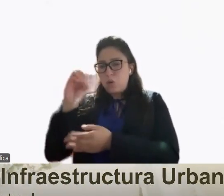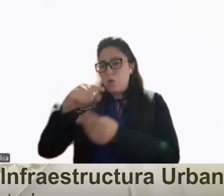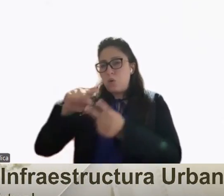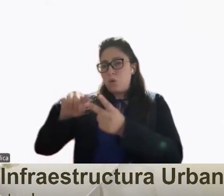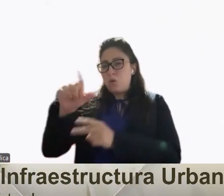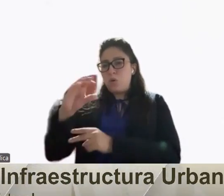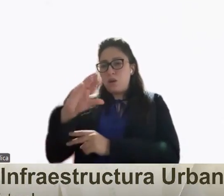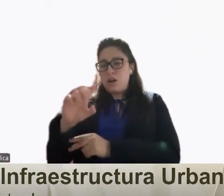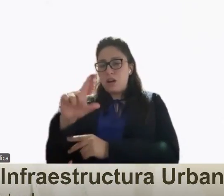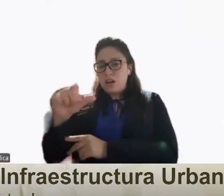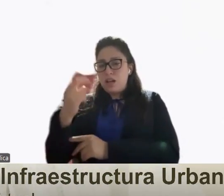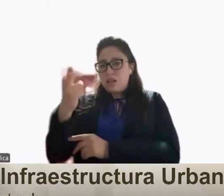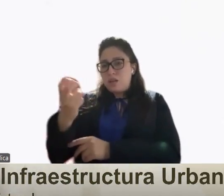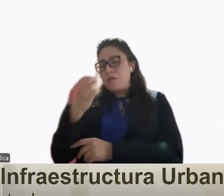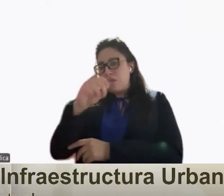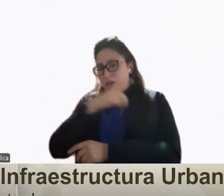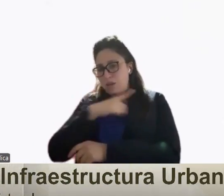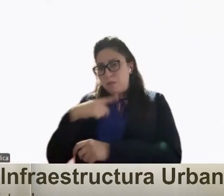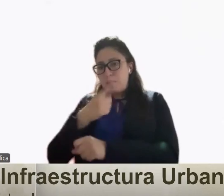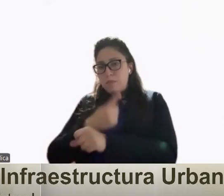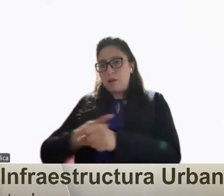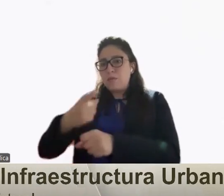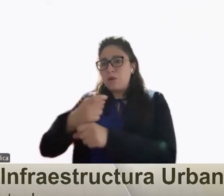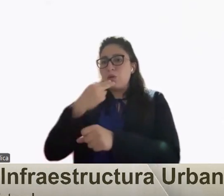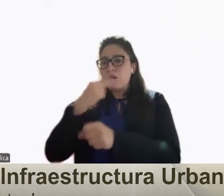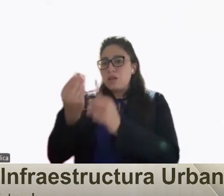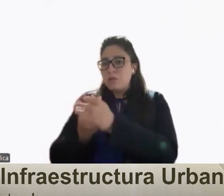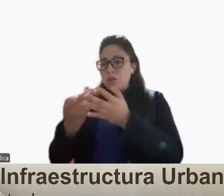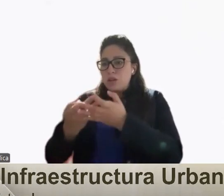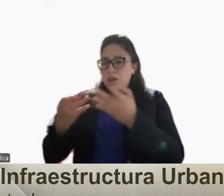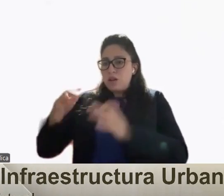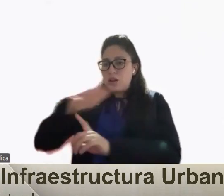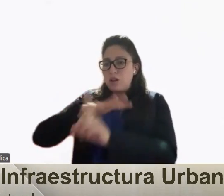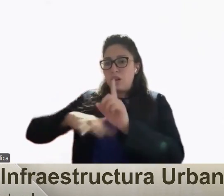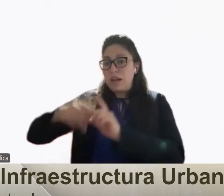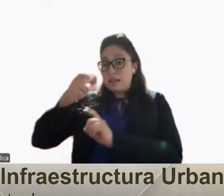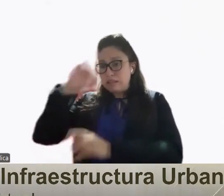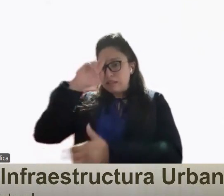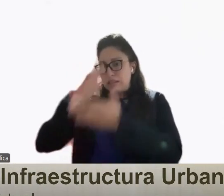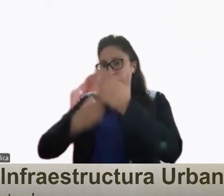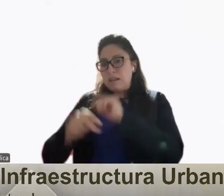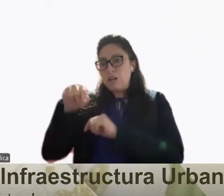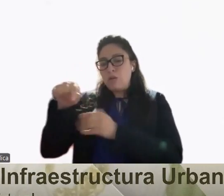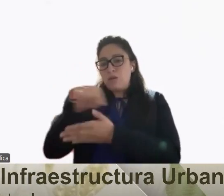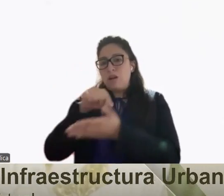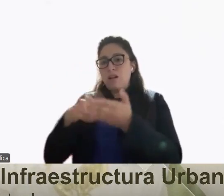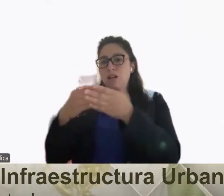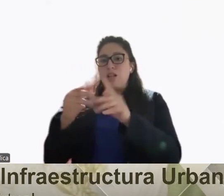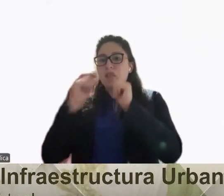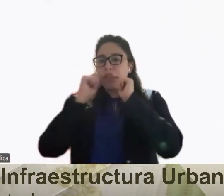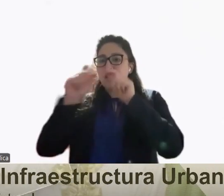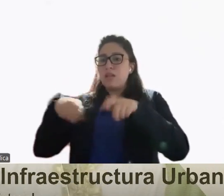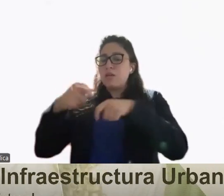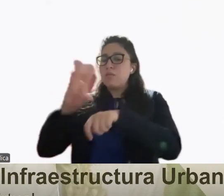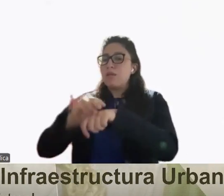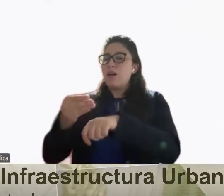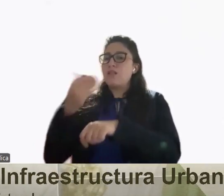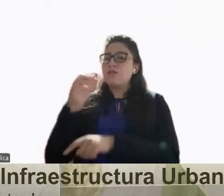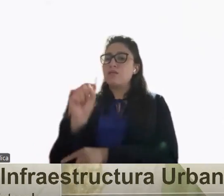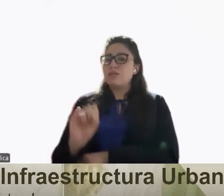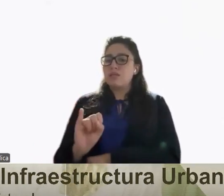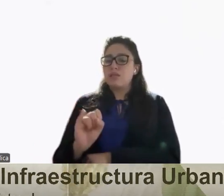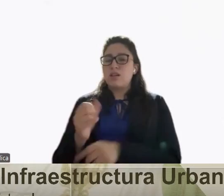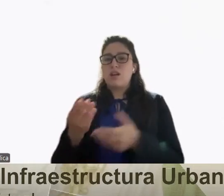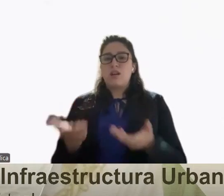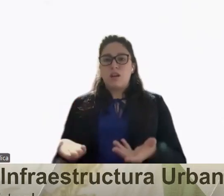como premio la regularización de un uso de suelo que evidentemente es ilegal, ¿no? Entonces, insisto, no